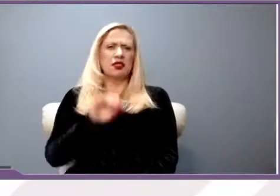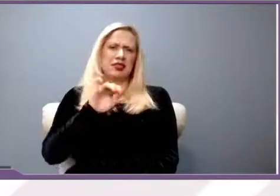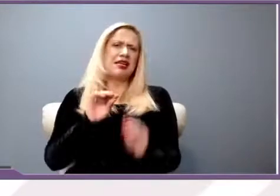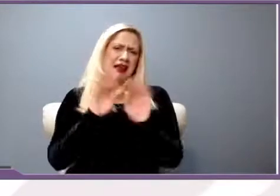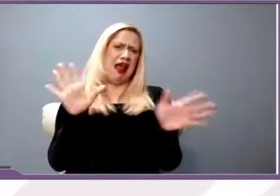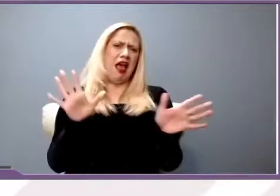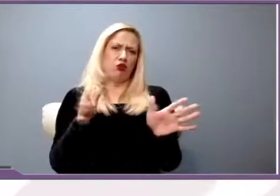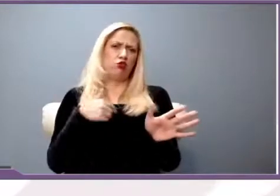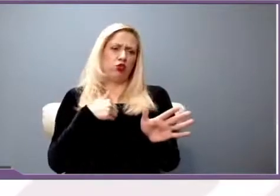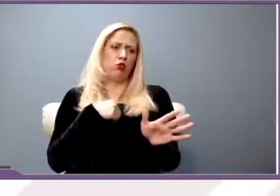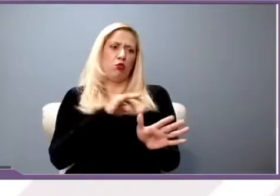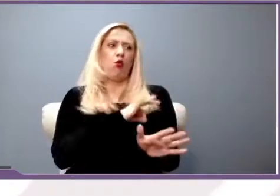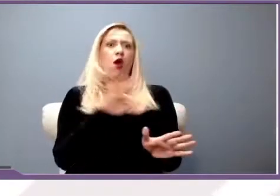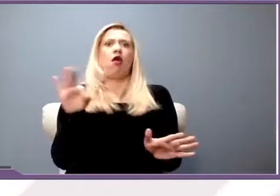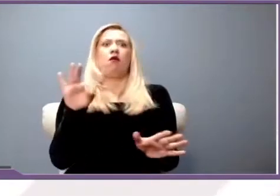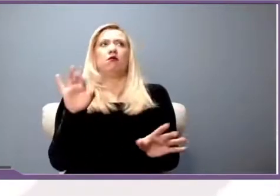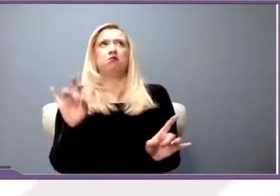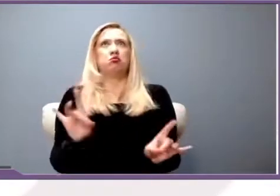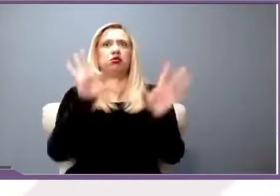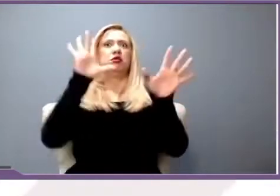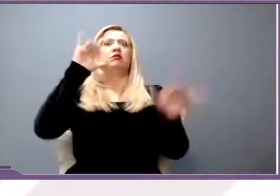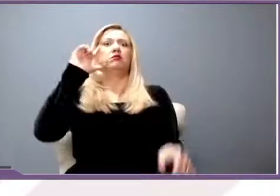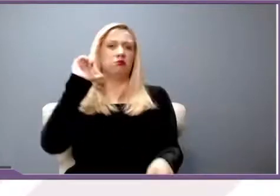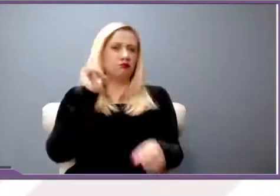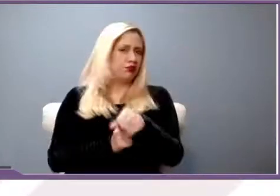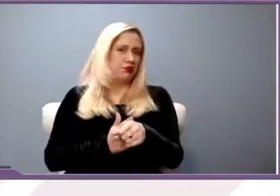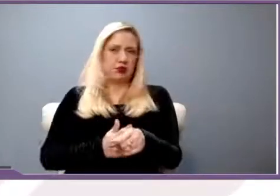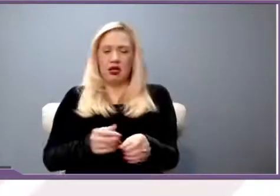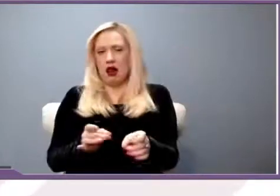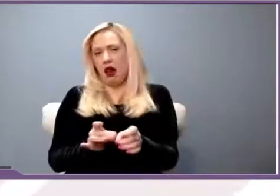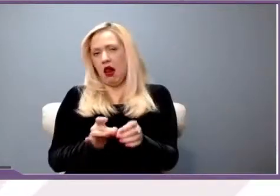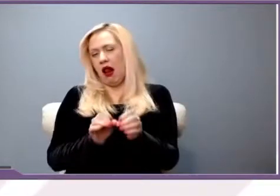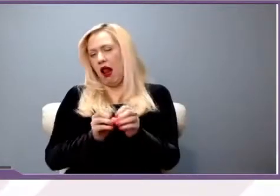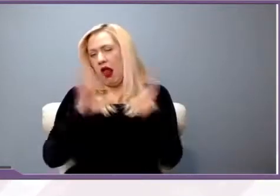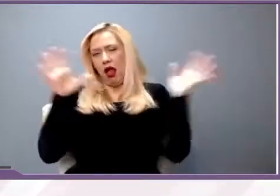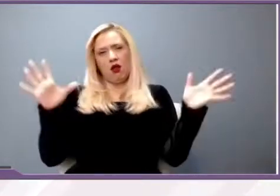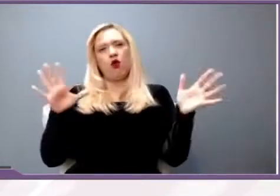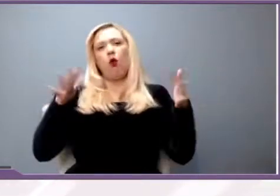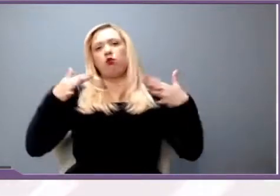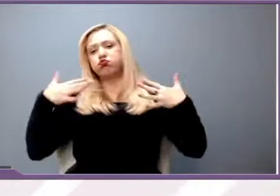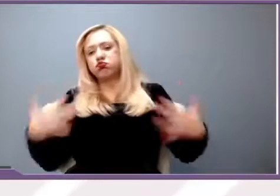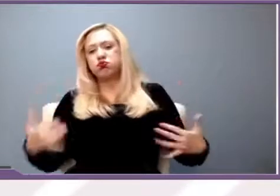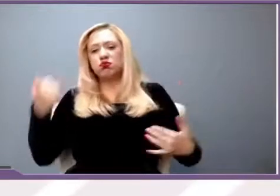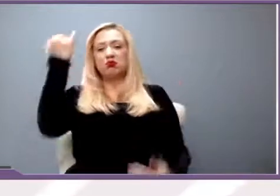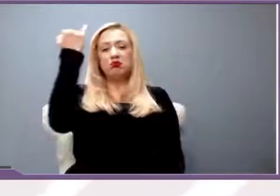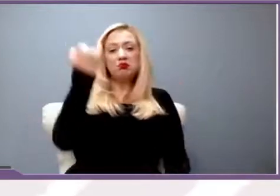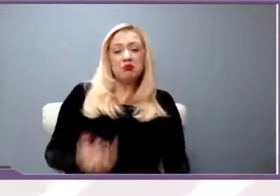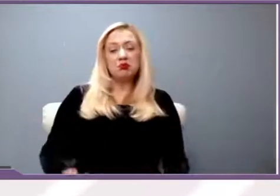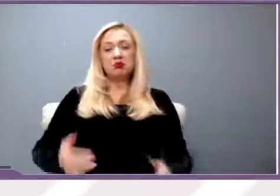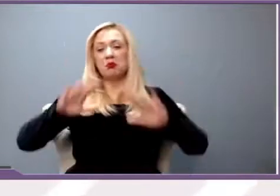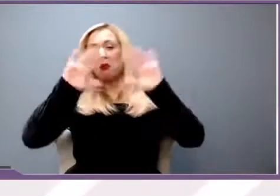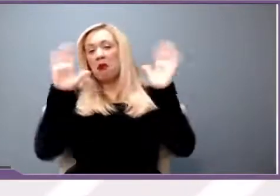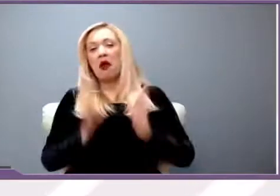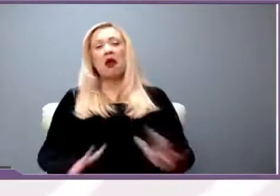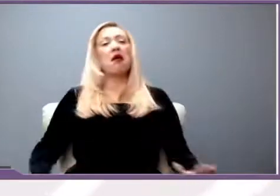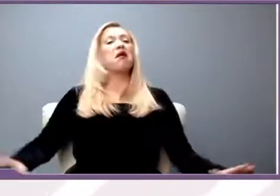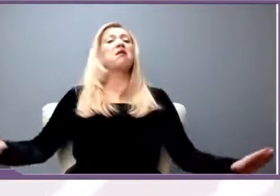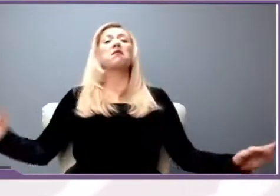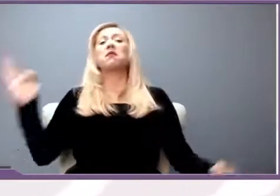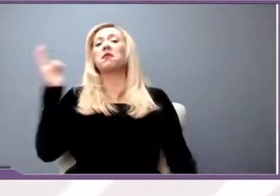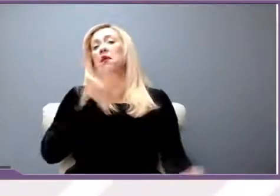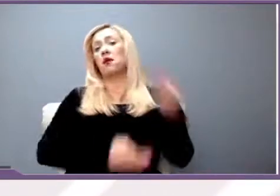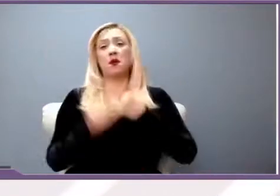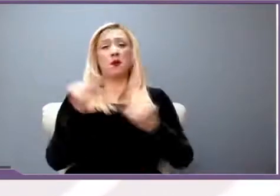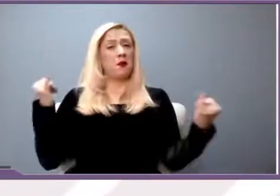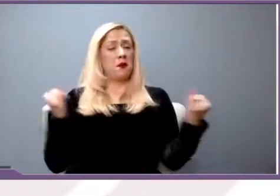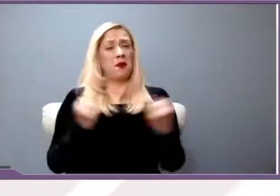con otra forma corporal, pero eso no quiere decir que solo nos vivamos desde ahí, ¿no? Podemos